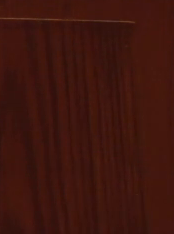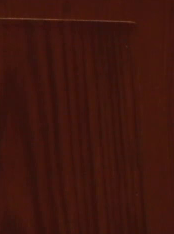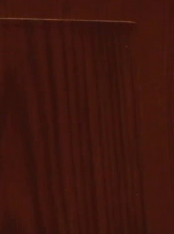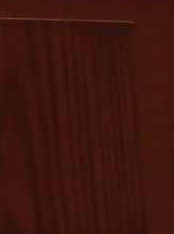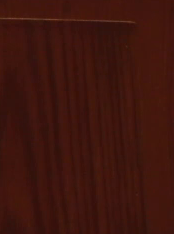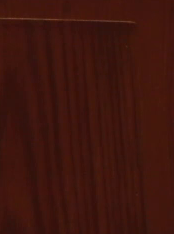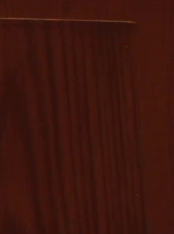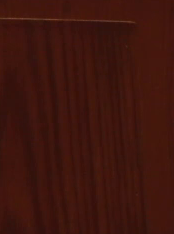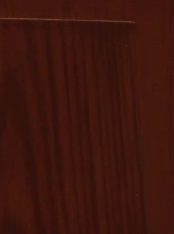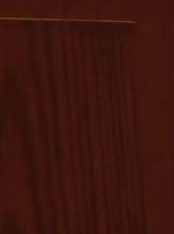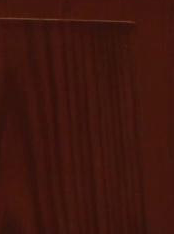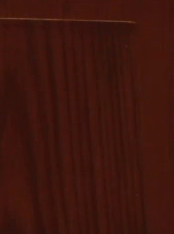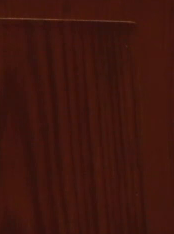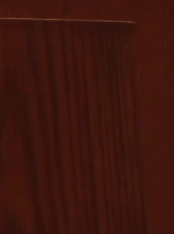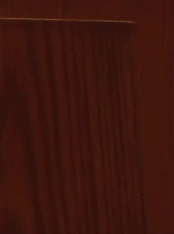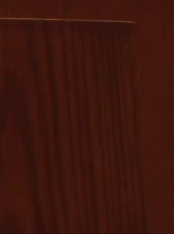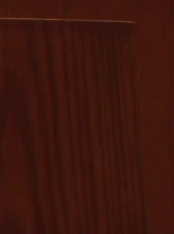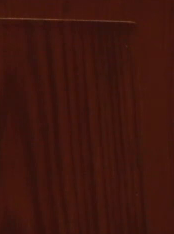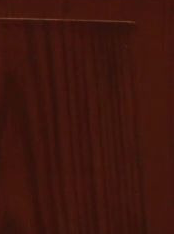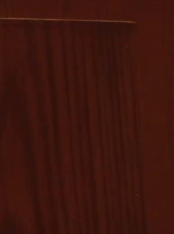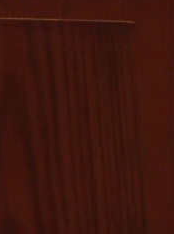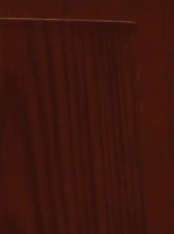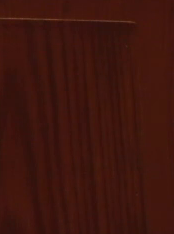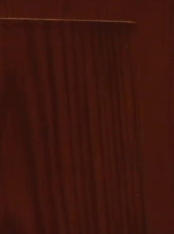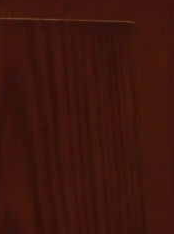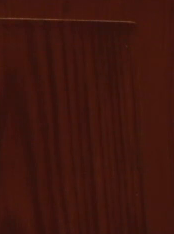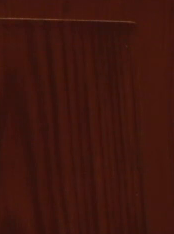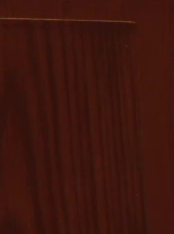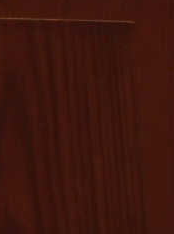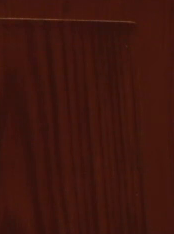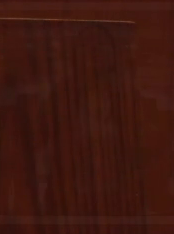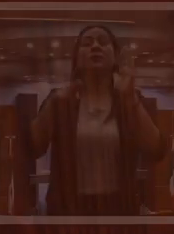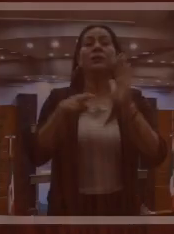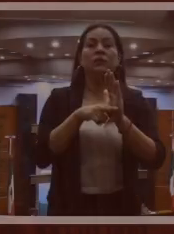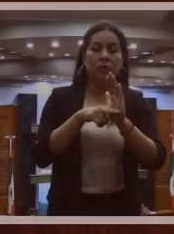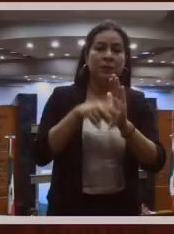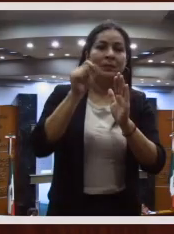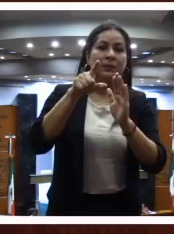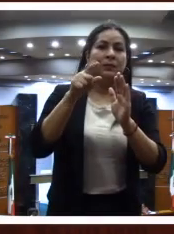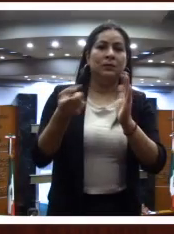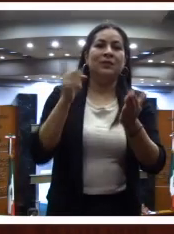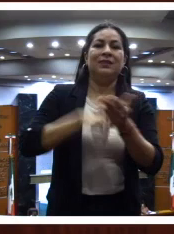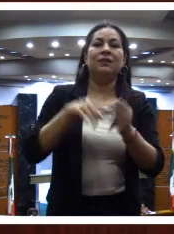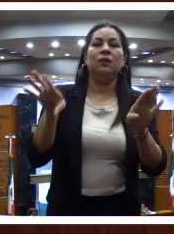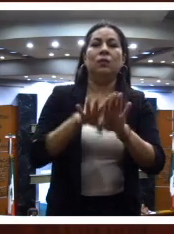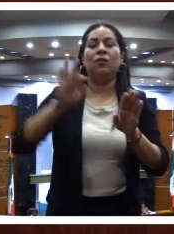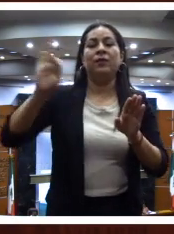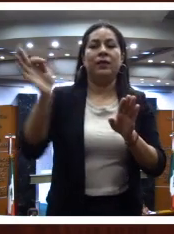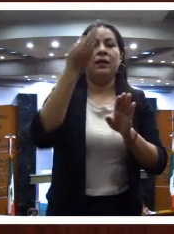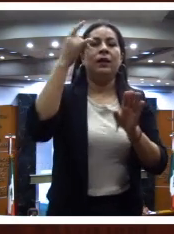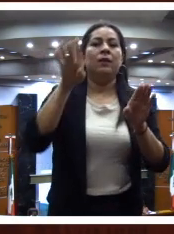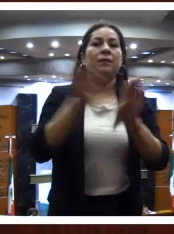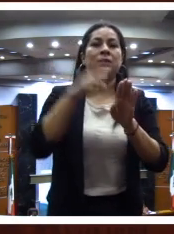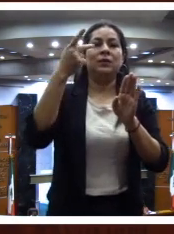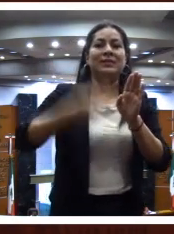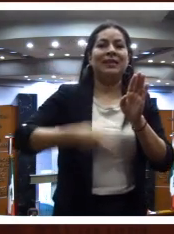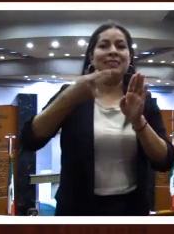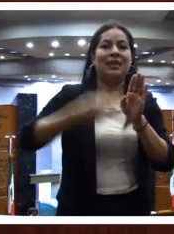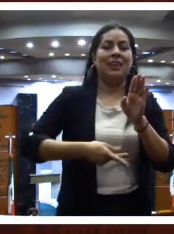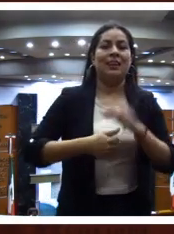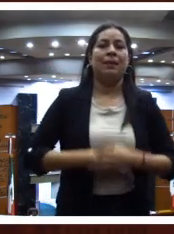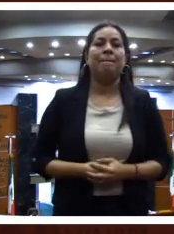país respecto a la cual se han armonizado las normas internas tanto a nivel Federal como